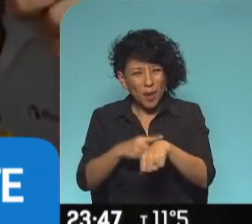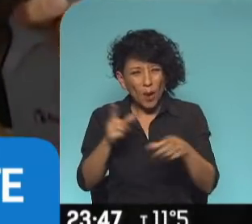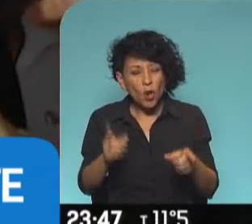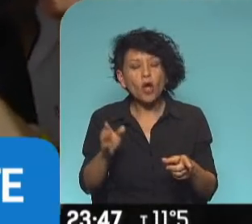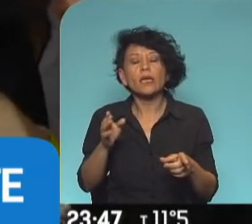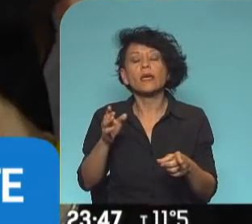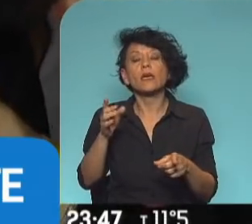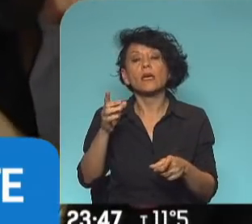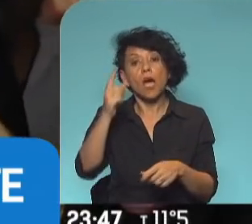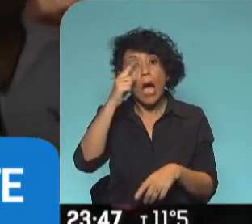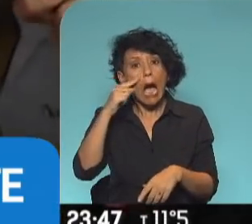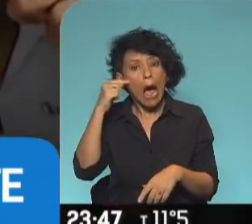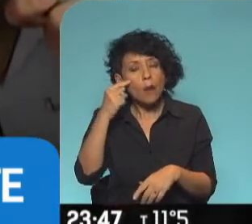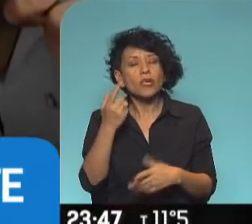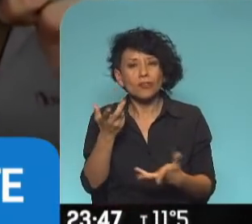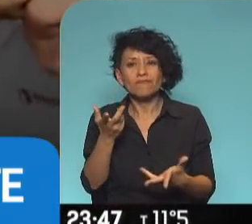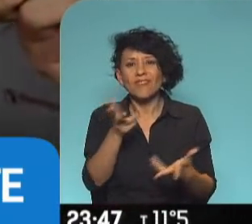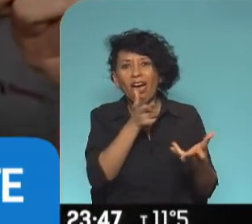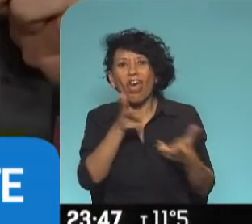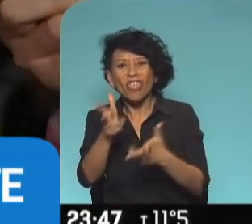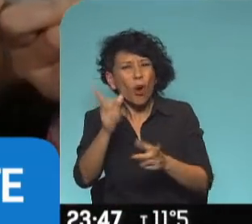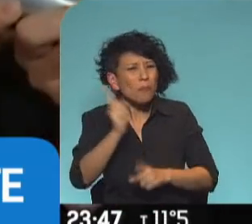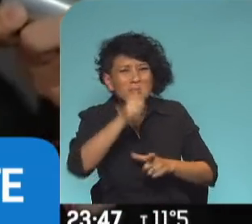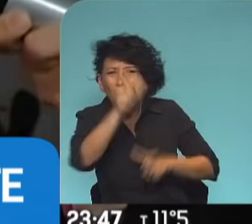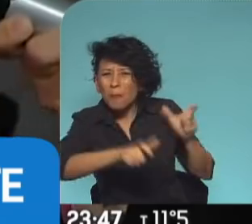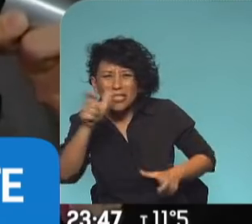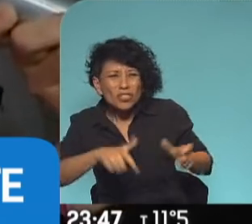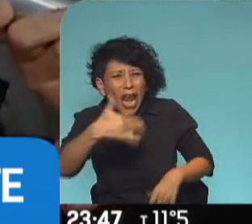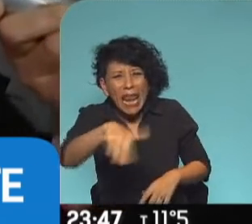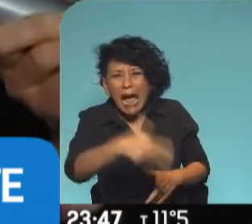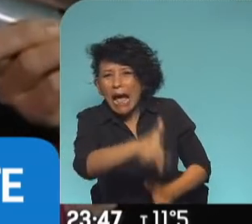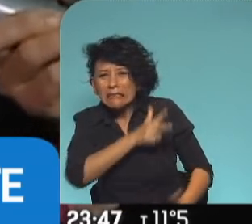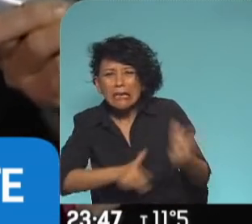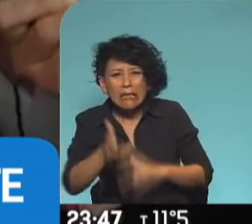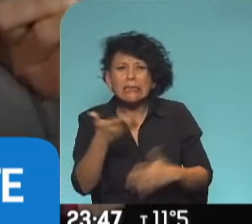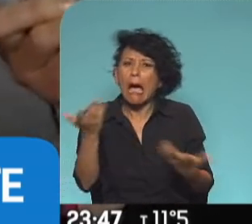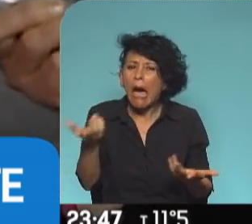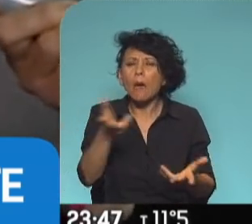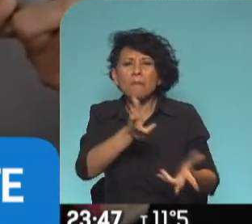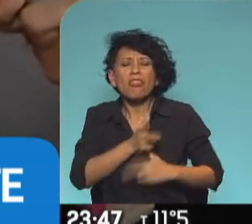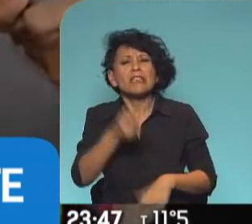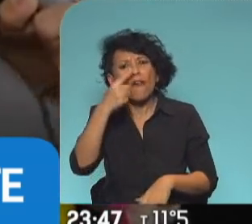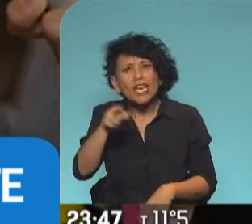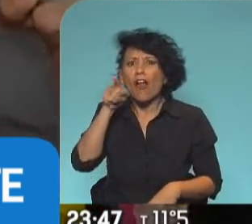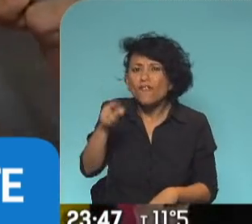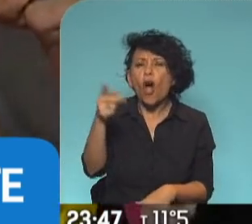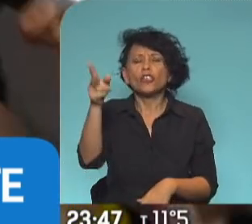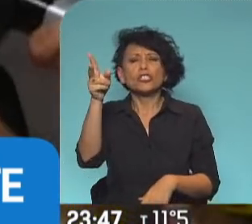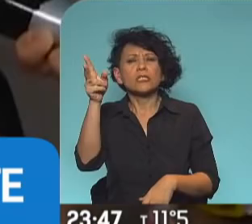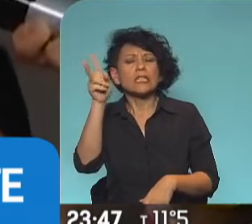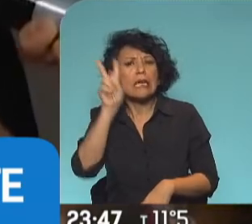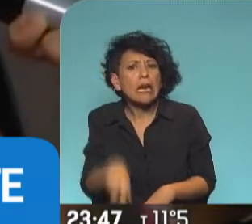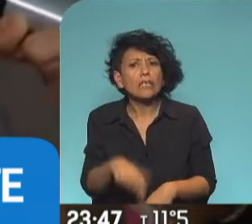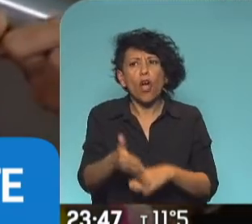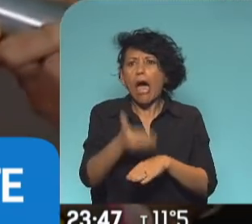tenido la sensibilidad de hacerse eco de lo que tanta gente me lo dice espontáneamente en la calle. Daniel, al final, tenías razón, anticipaste todo lo que iba